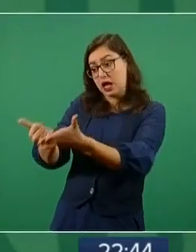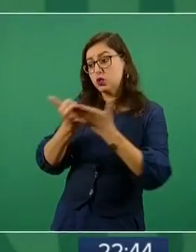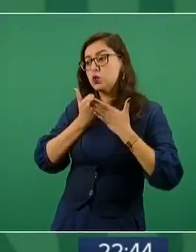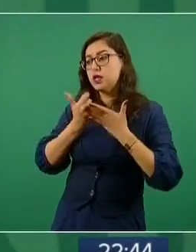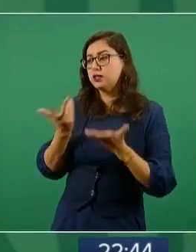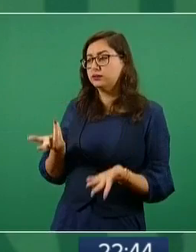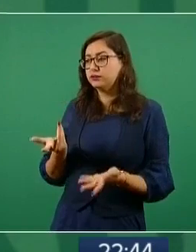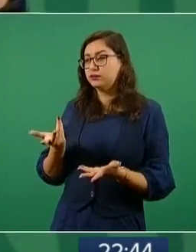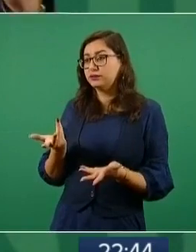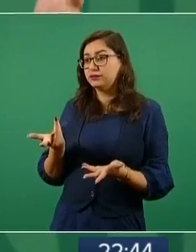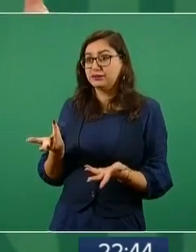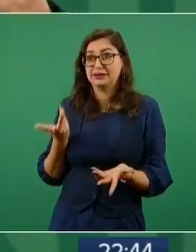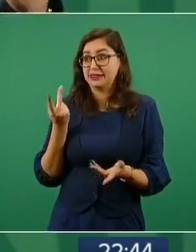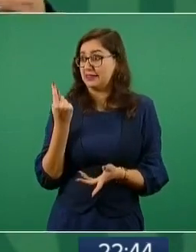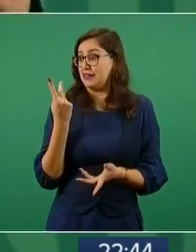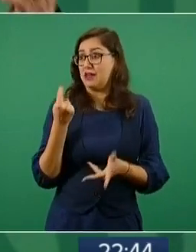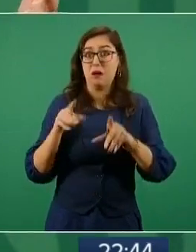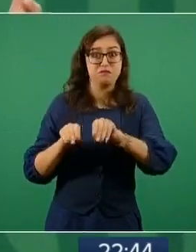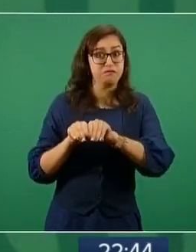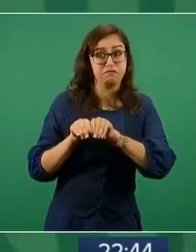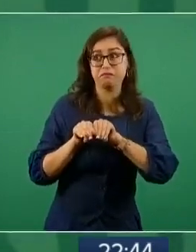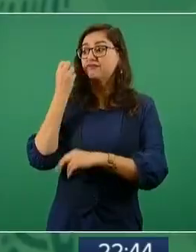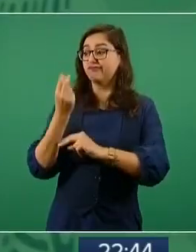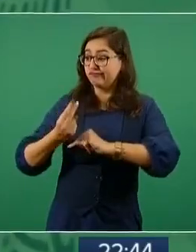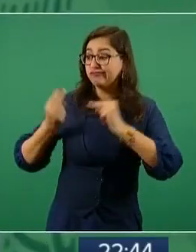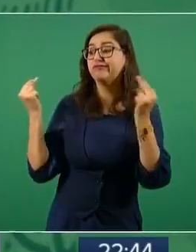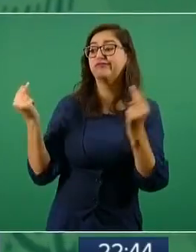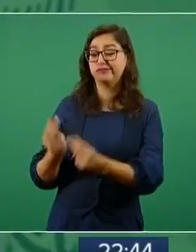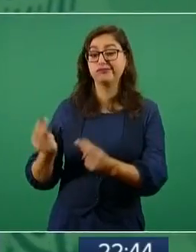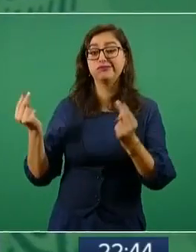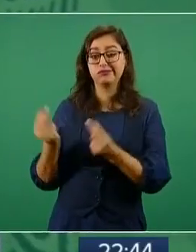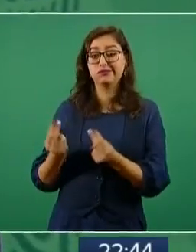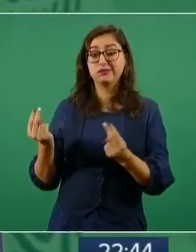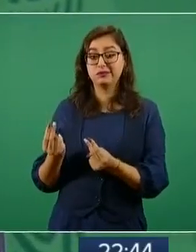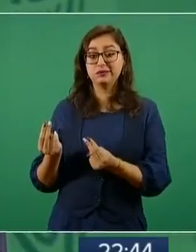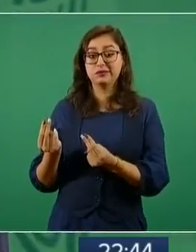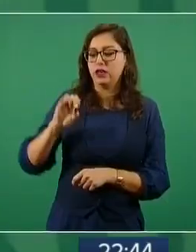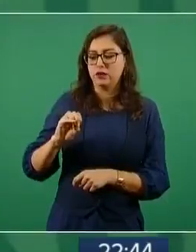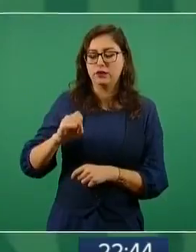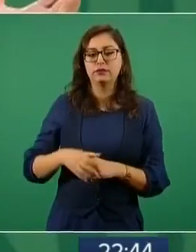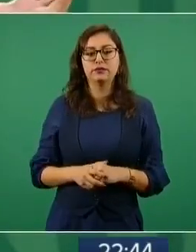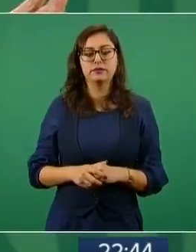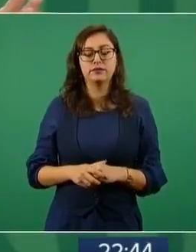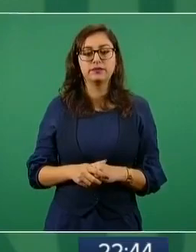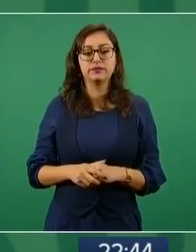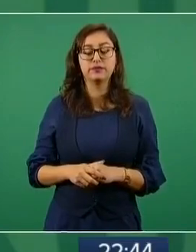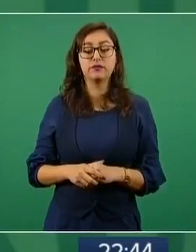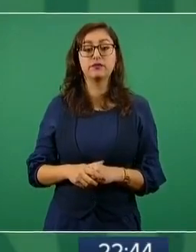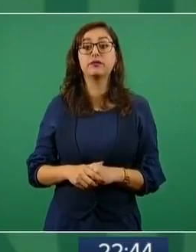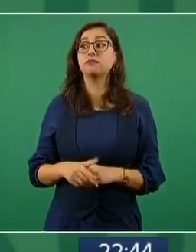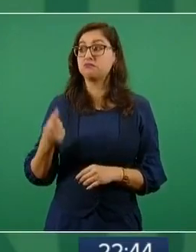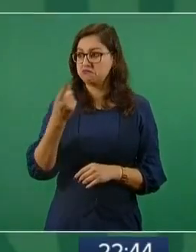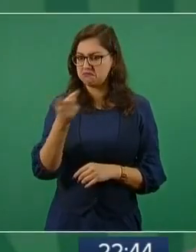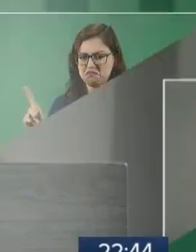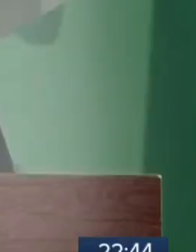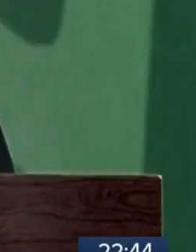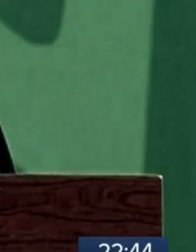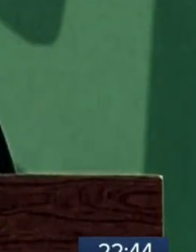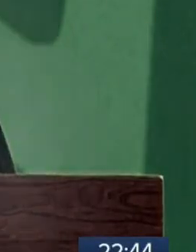ayúdennos, porque necesitamos transmitir las clases por televisión. Y